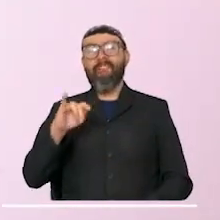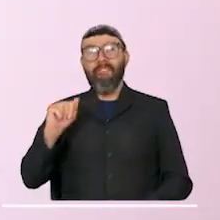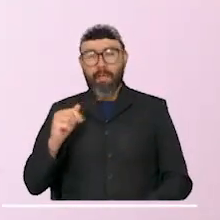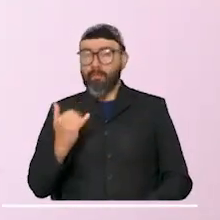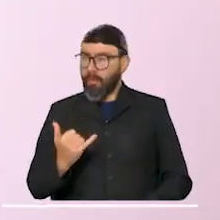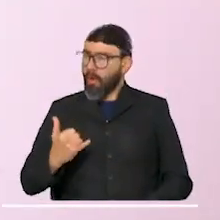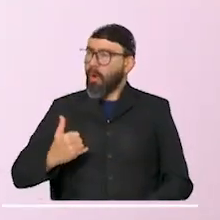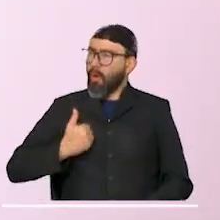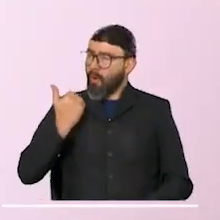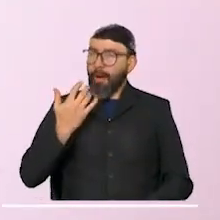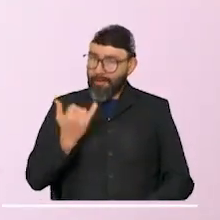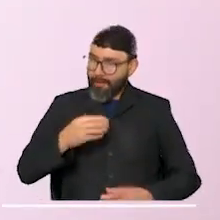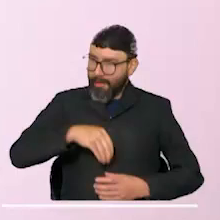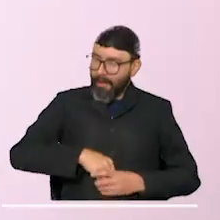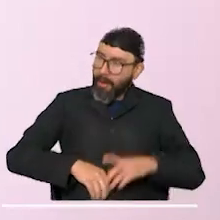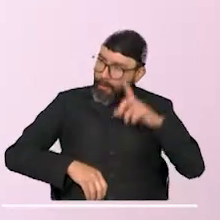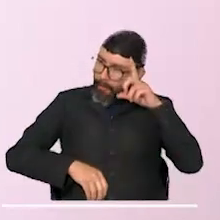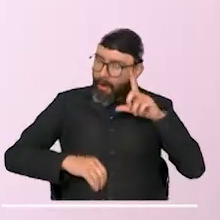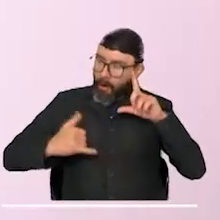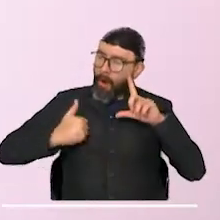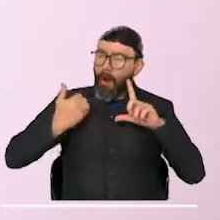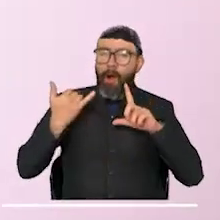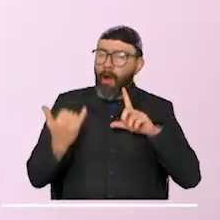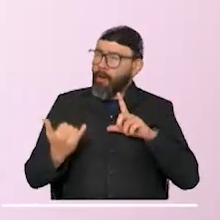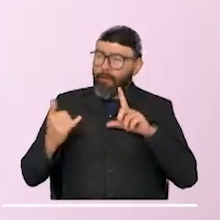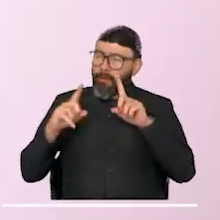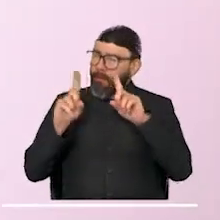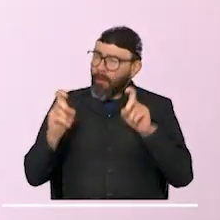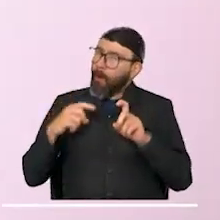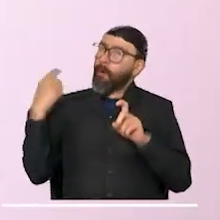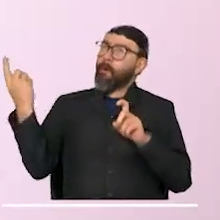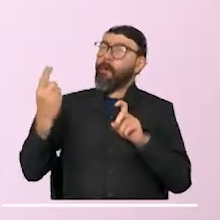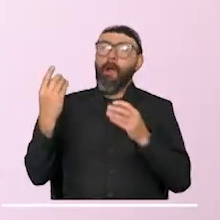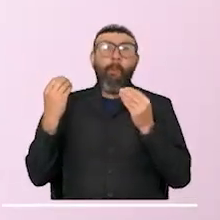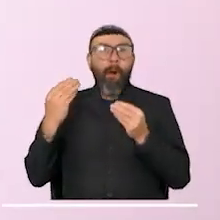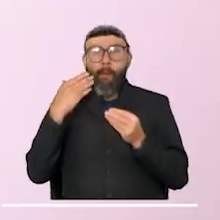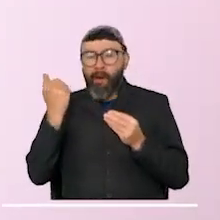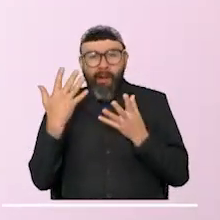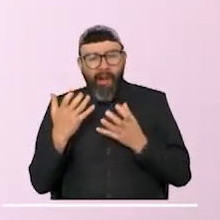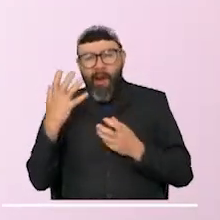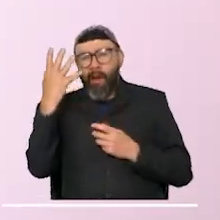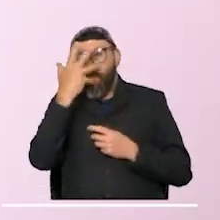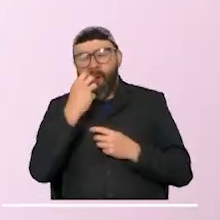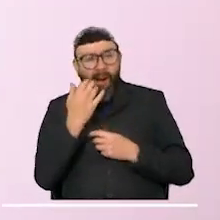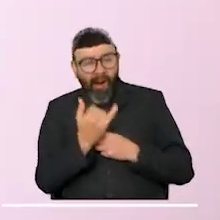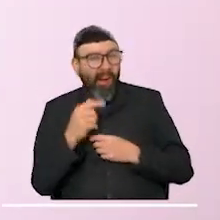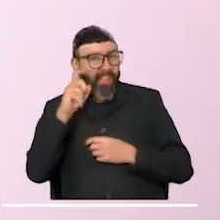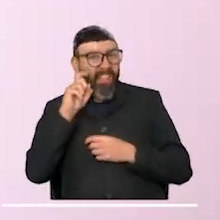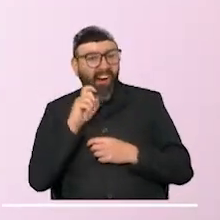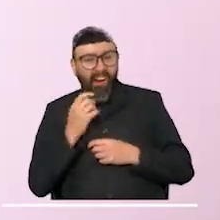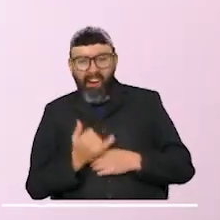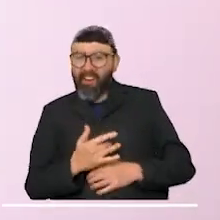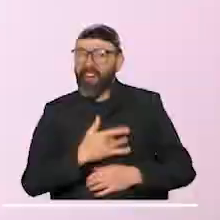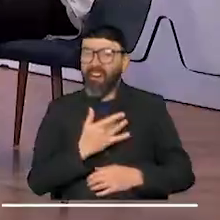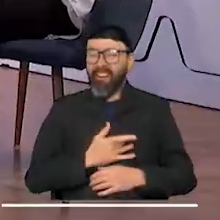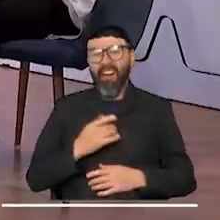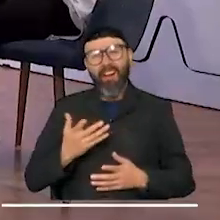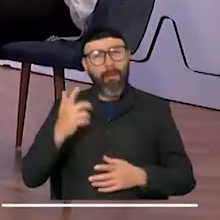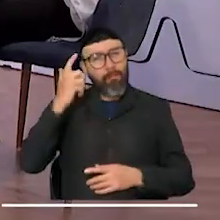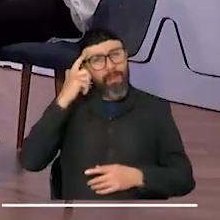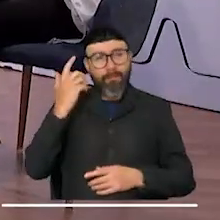rejuvenecimiento vaginal que ya está muy muy en Boom entonces muchas mujeres quieren mejorar su desempeño sexual porque de pronto sienten que la vagina